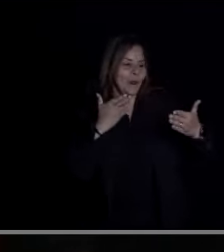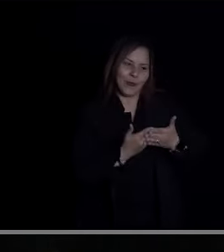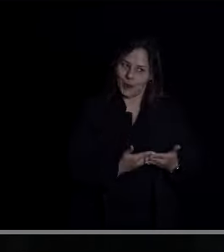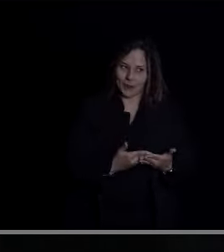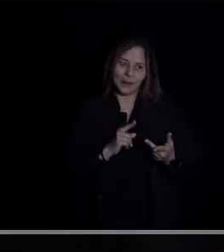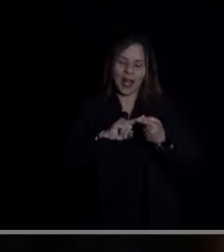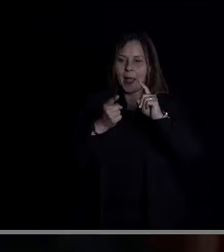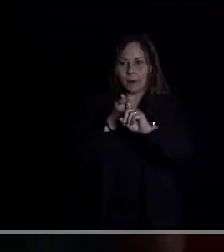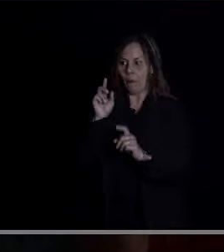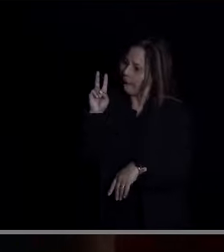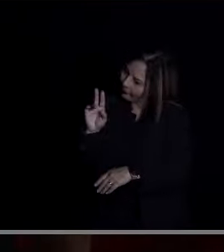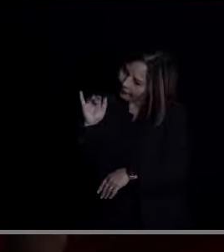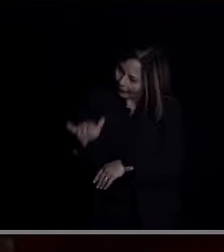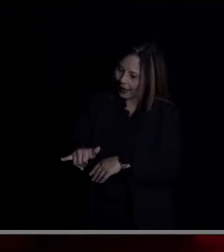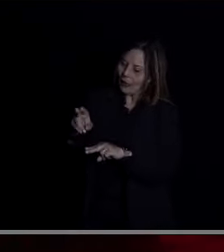El amigo se quedó sentado.